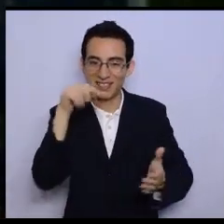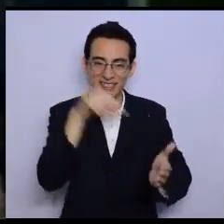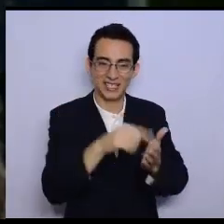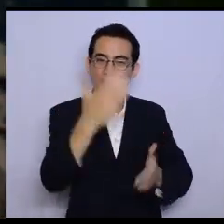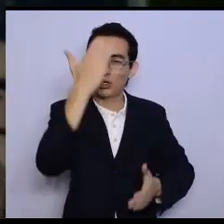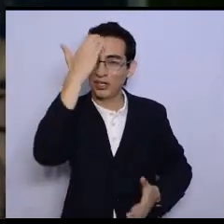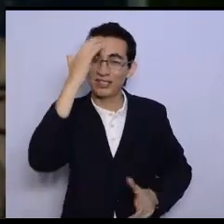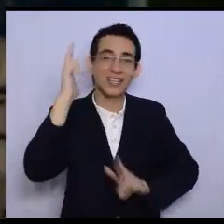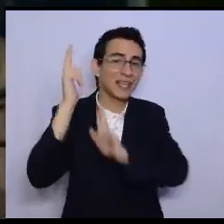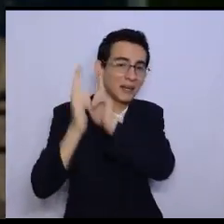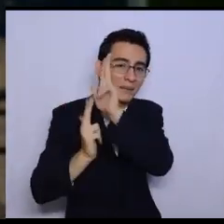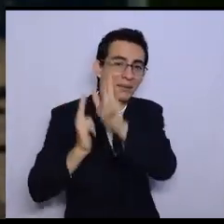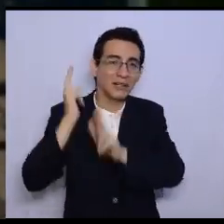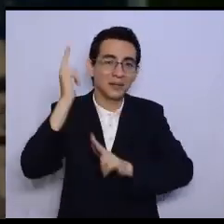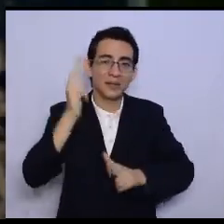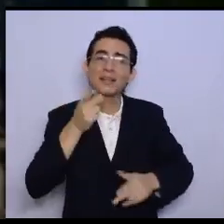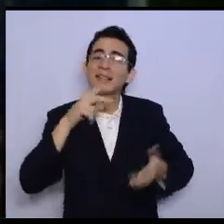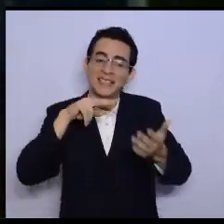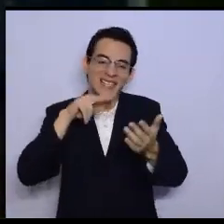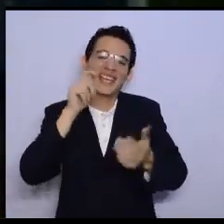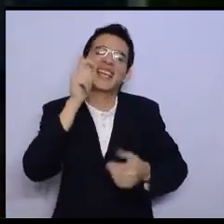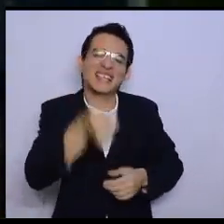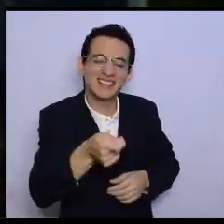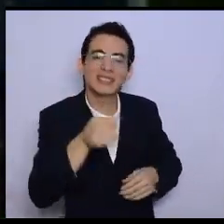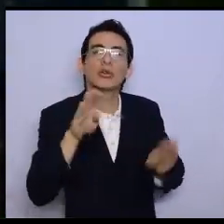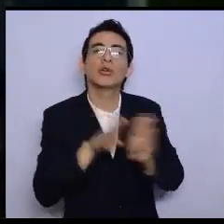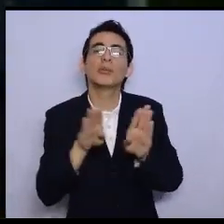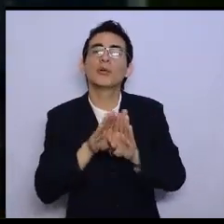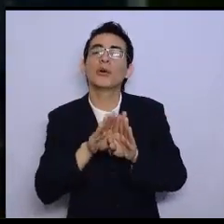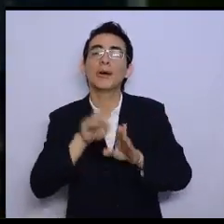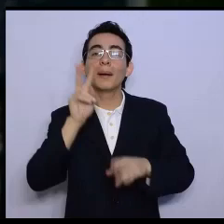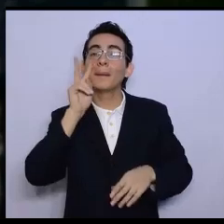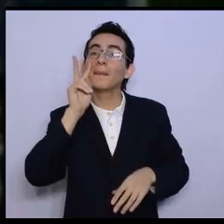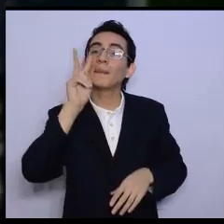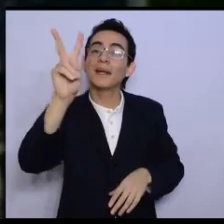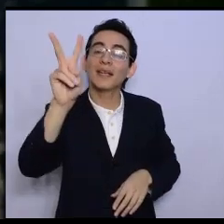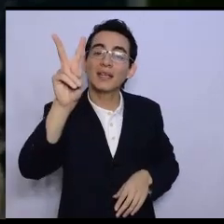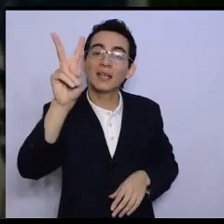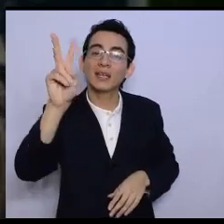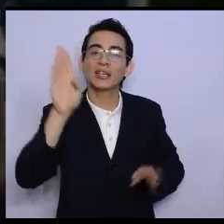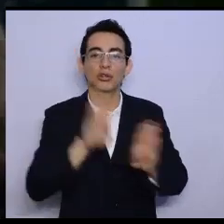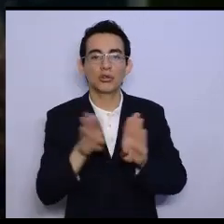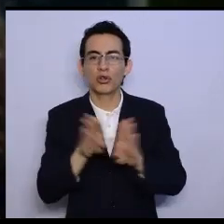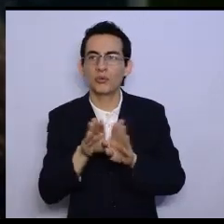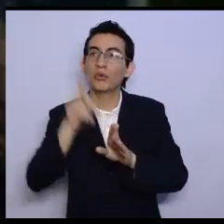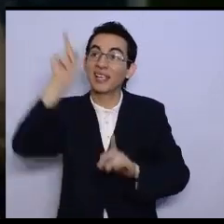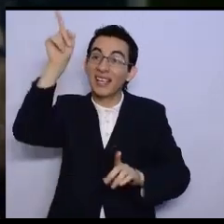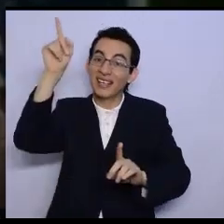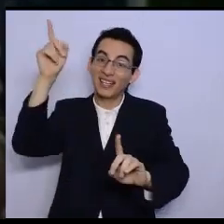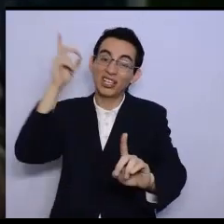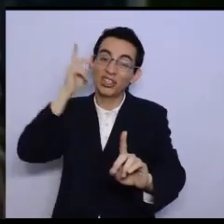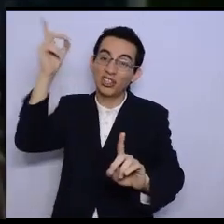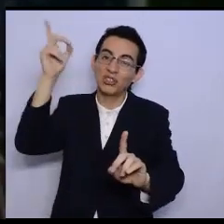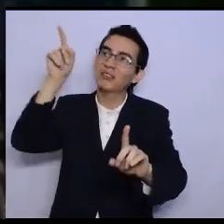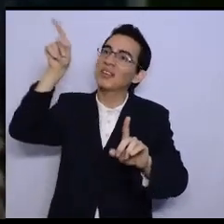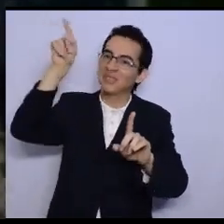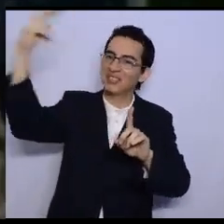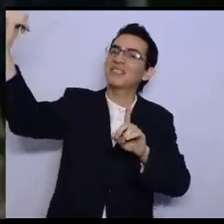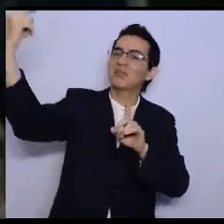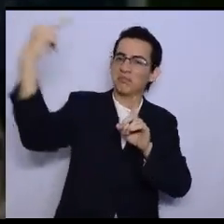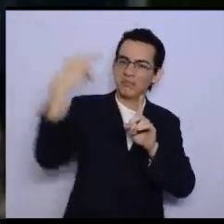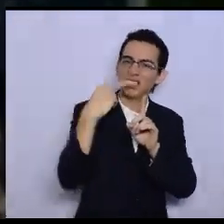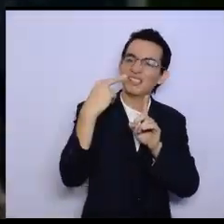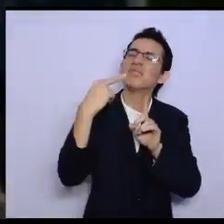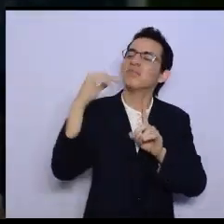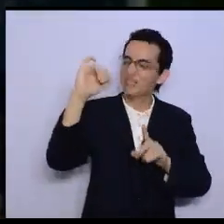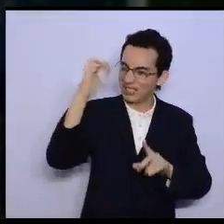hebreo significa ver, o sea, él ve. También significa vigilar, o sea, él vigila mi